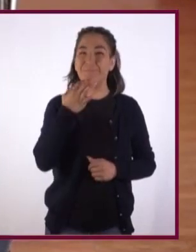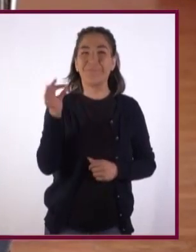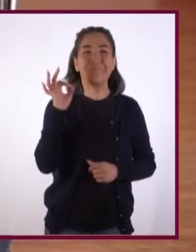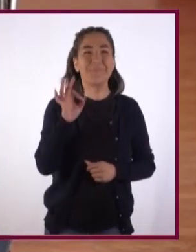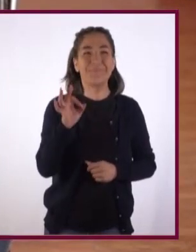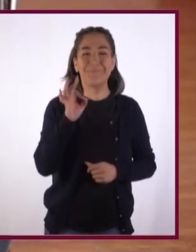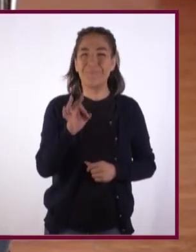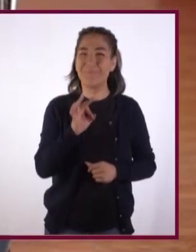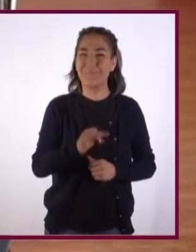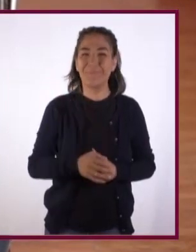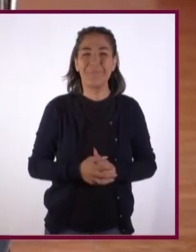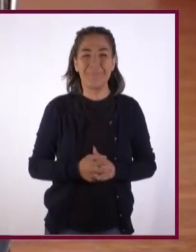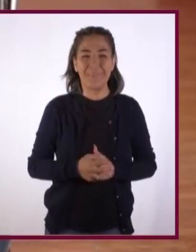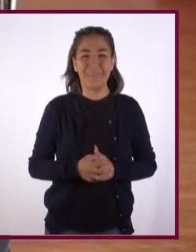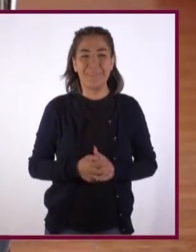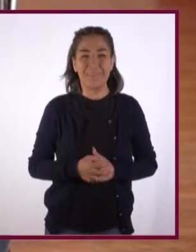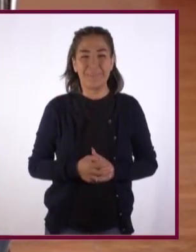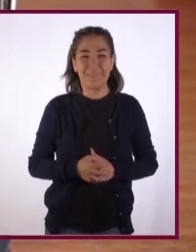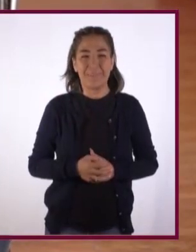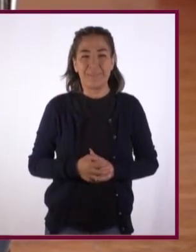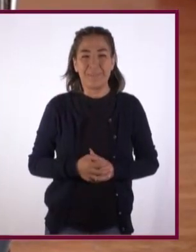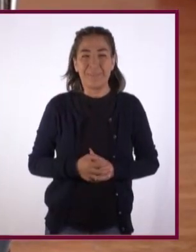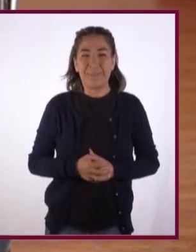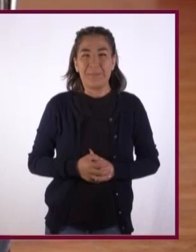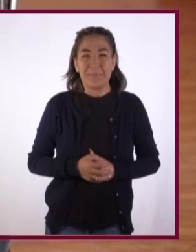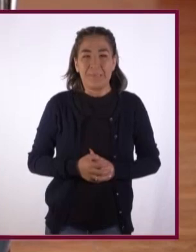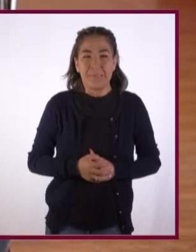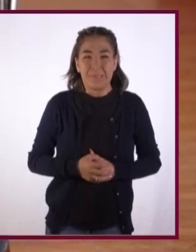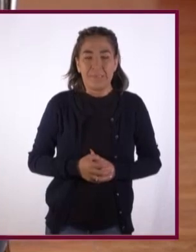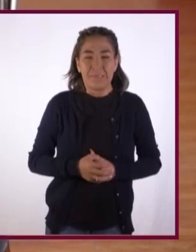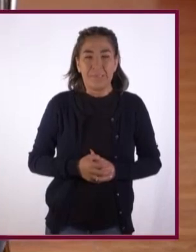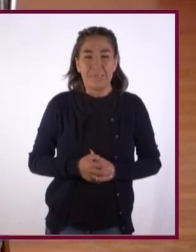¡Ay, está buenísimo! Muy bueno.